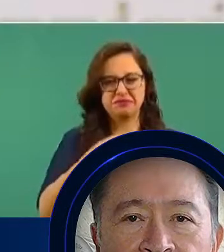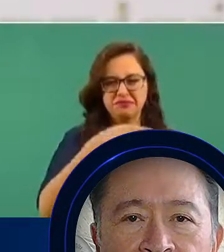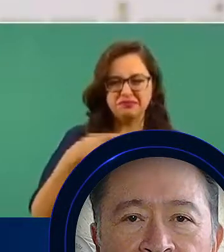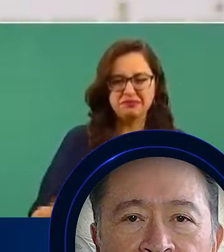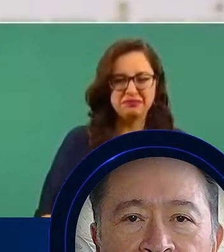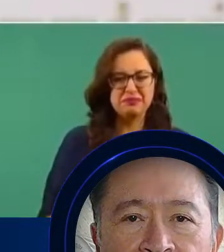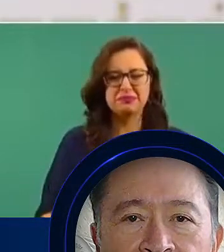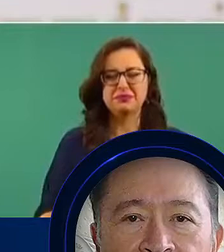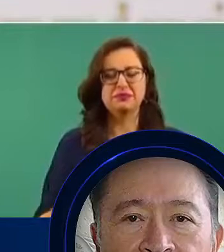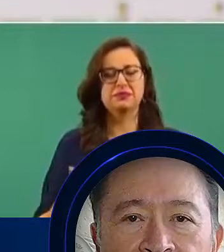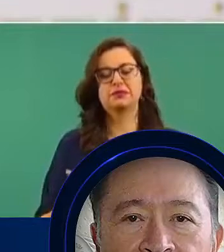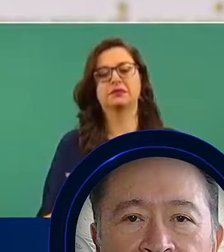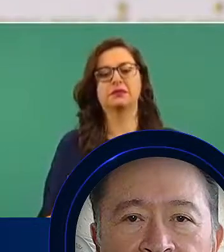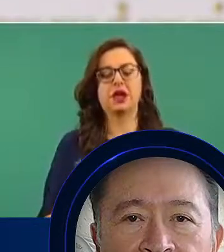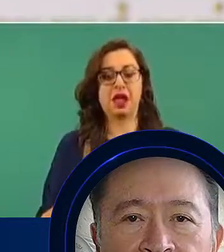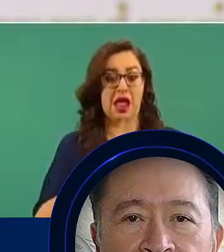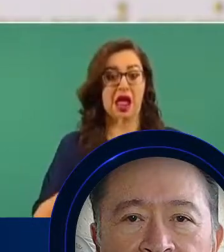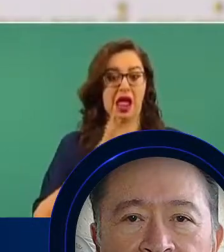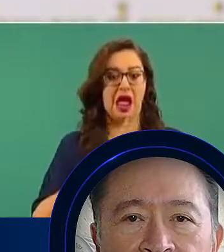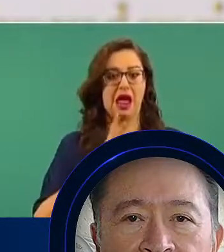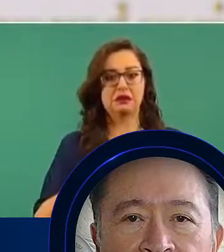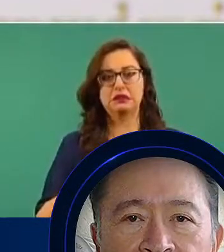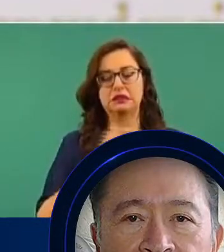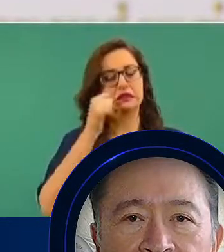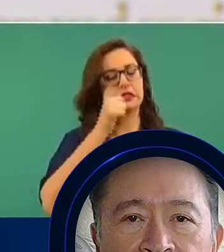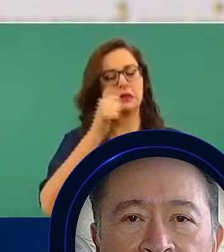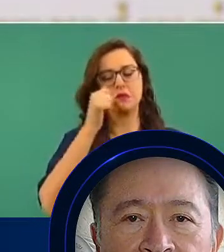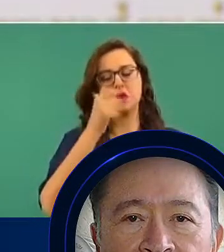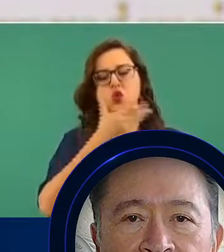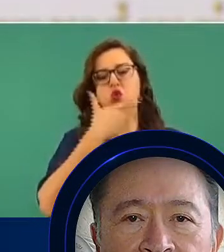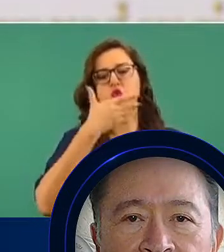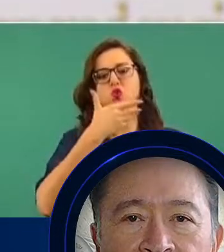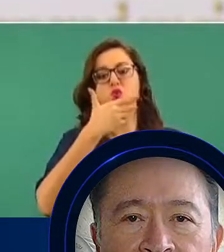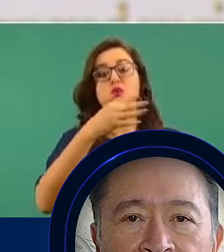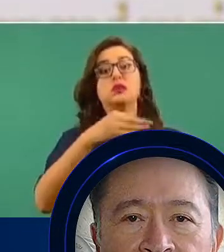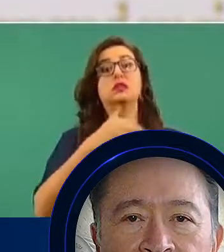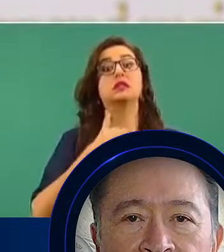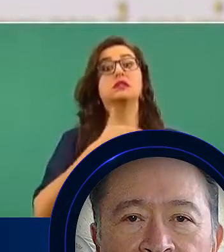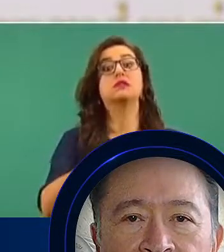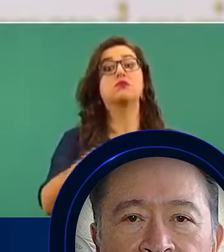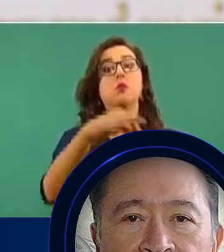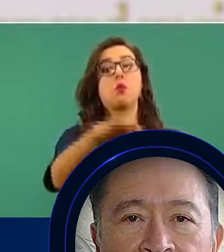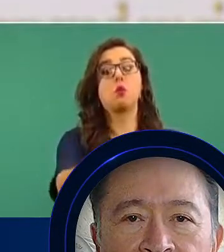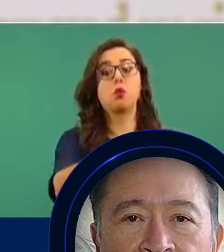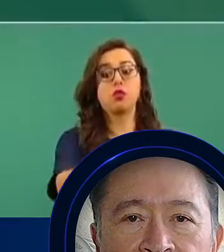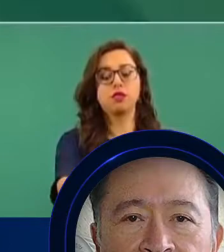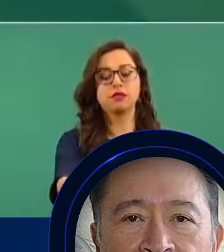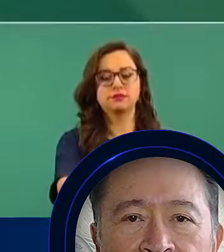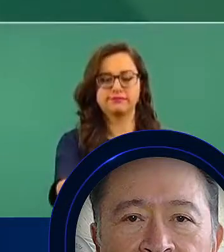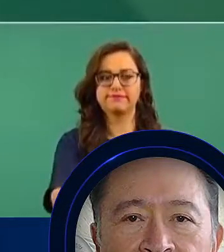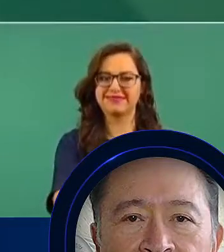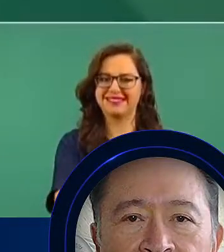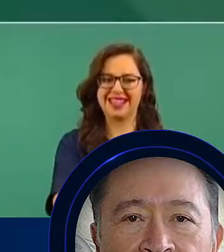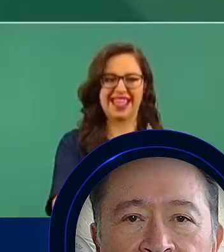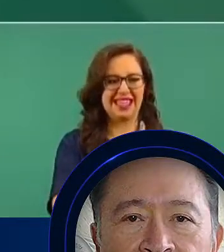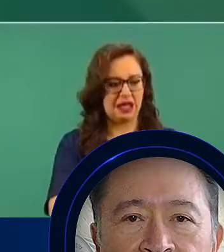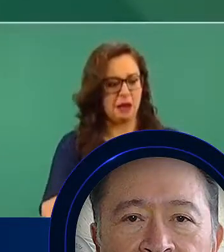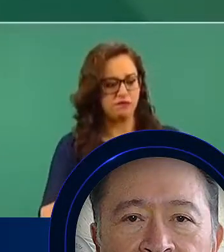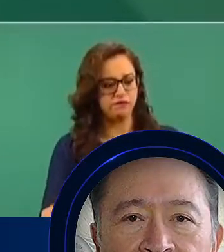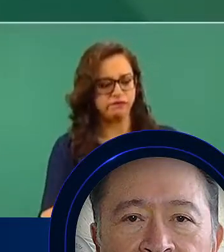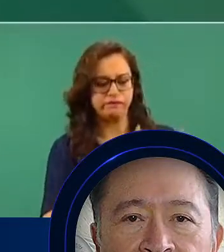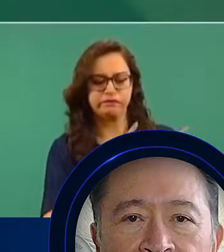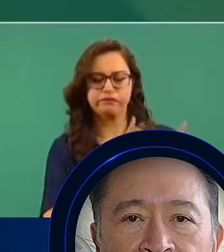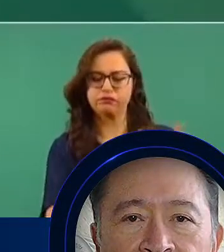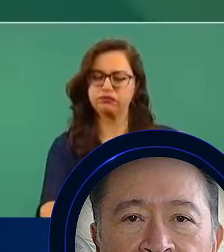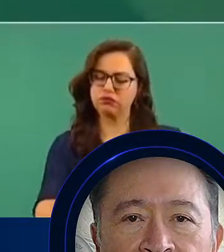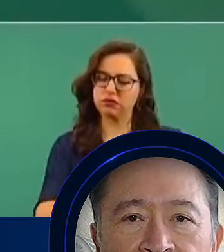para el presidente de la República Para el gobierno federal Porque si llegara a perder la mayoría Me parece que la correlación